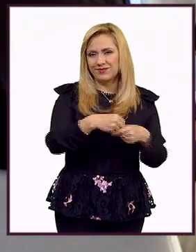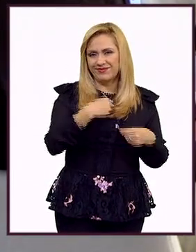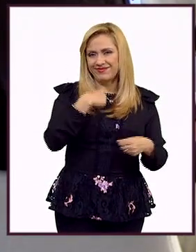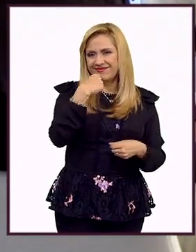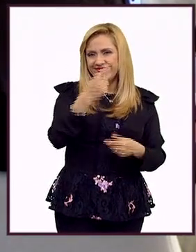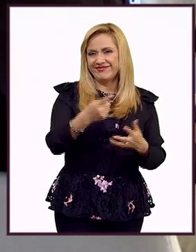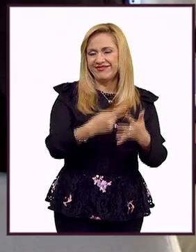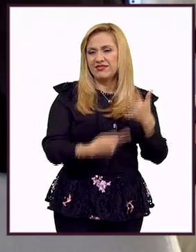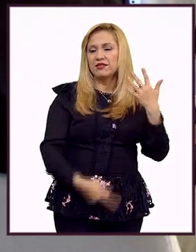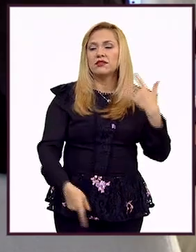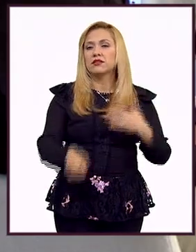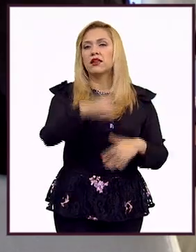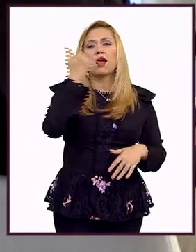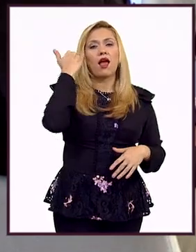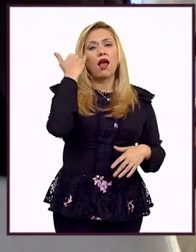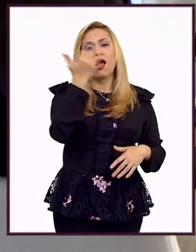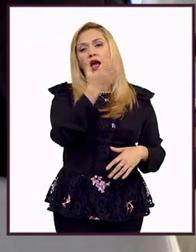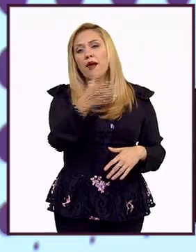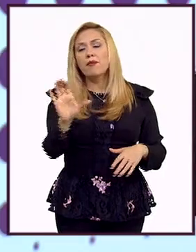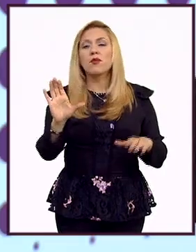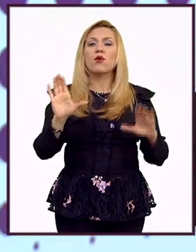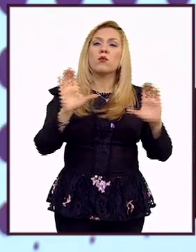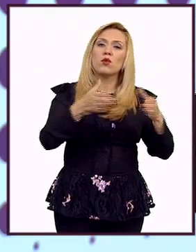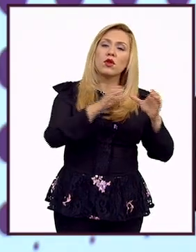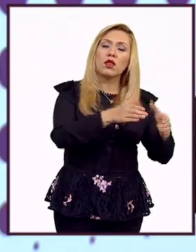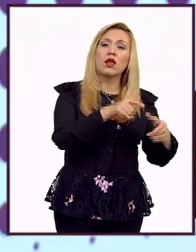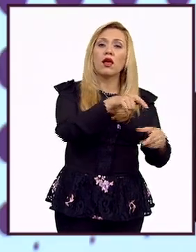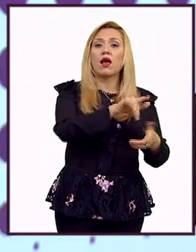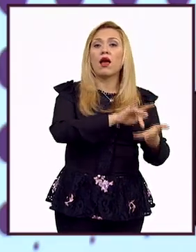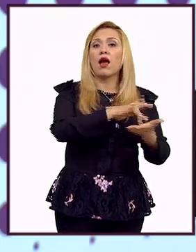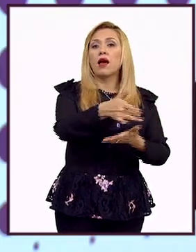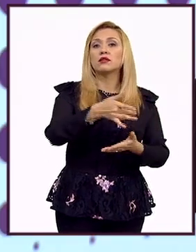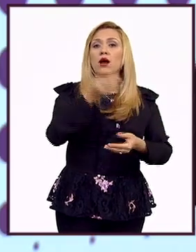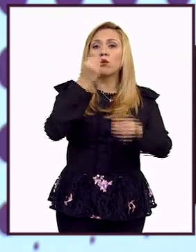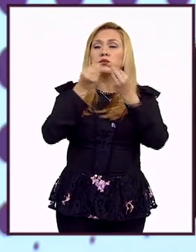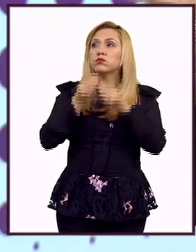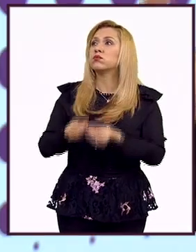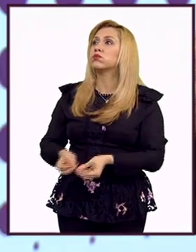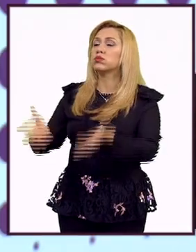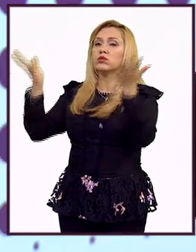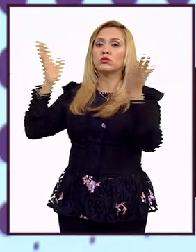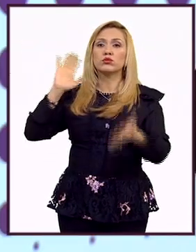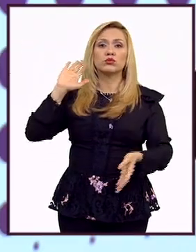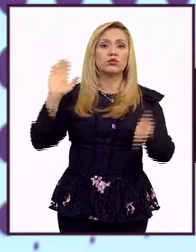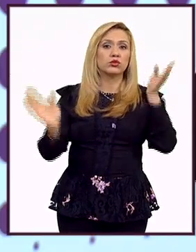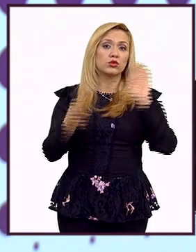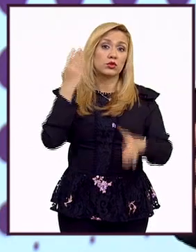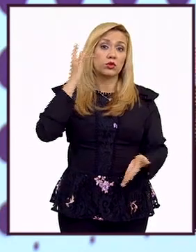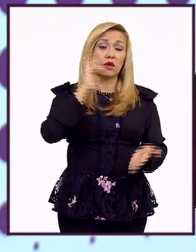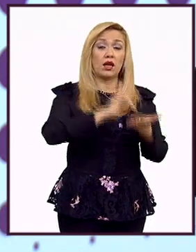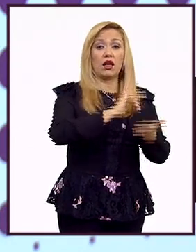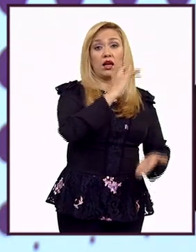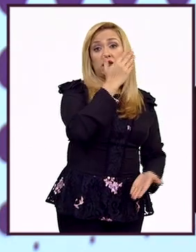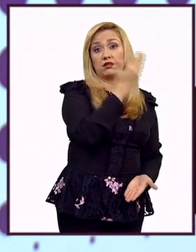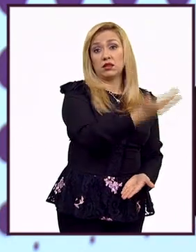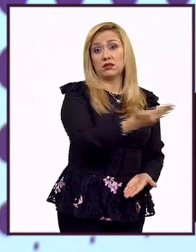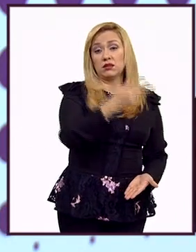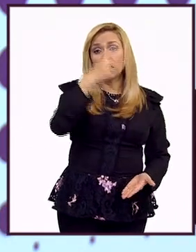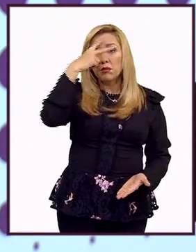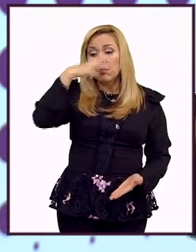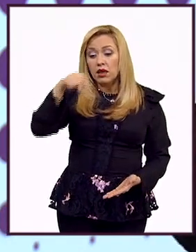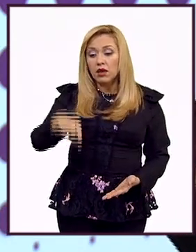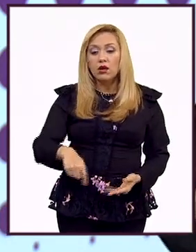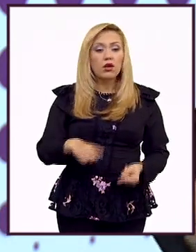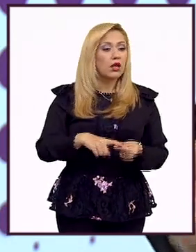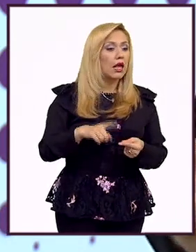Estos campesinos, esas pequeñas comunidades, alimentan al mundo, ¿no? El 80% de los alimentos en el mundo y en México